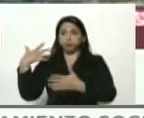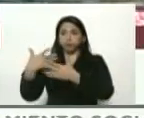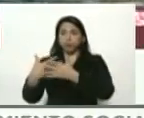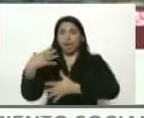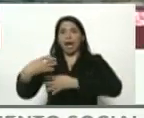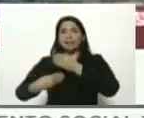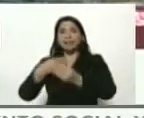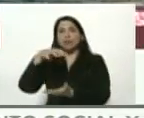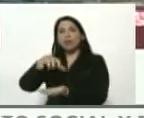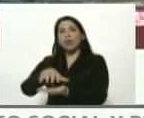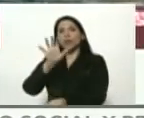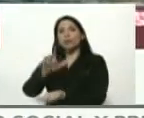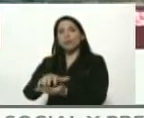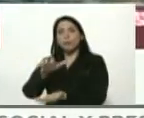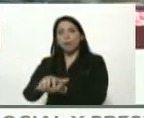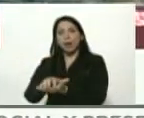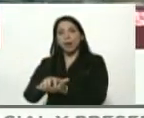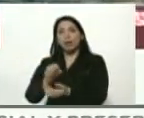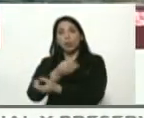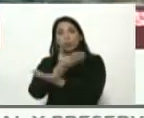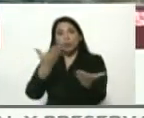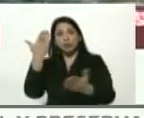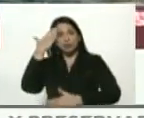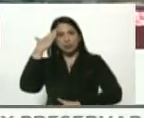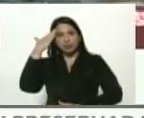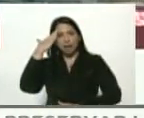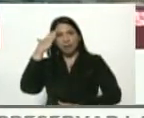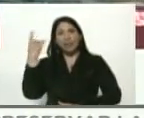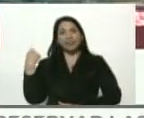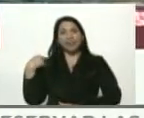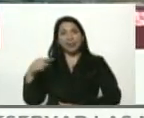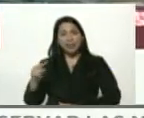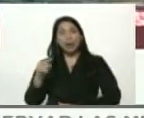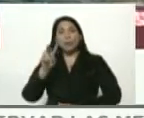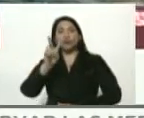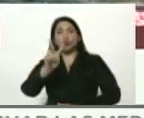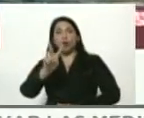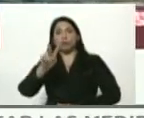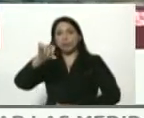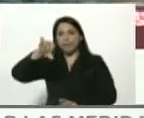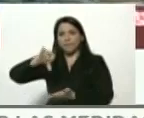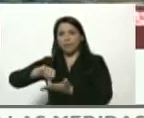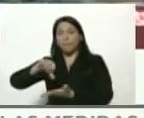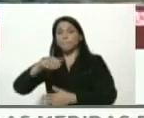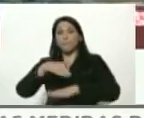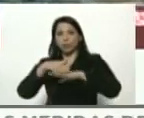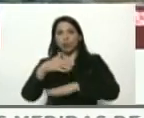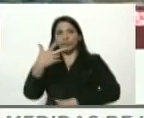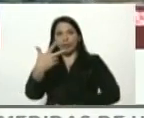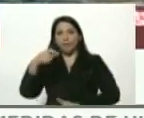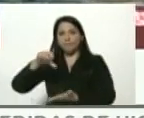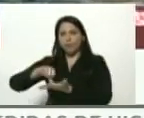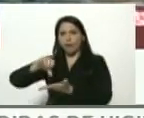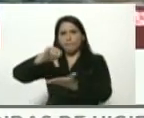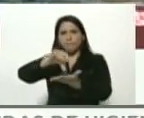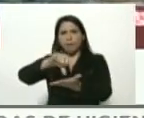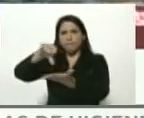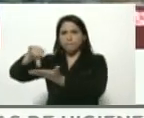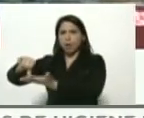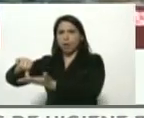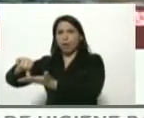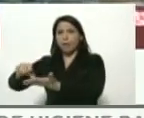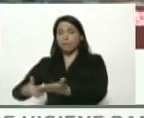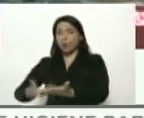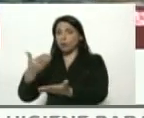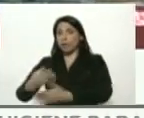Nueva Esparta, y que, como ustedes bien saben, allí teníamos 3 focos muy importantes que hemos